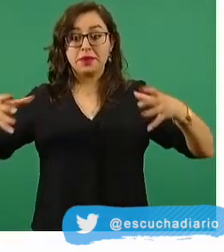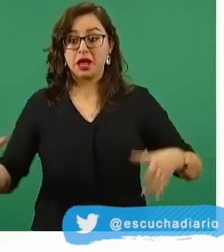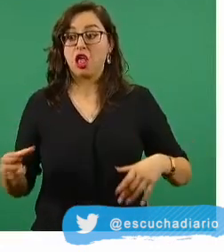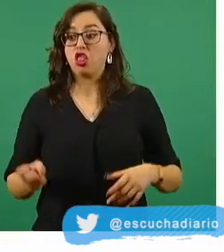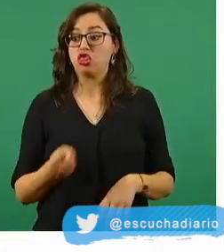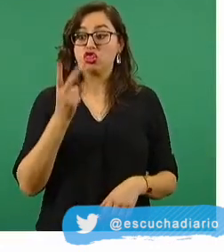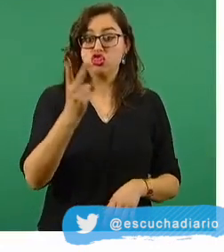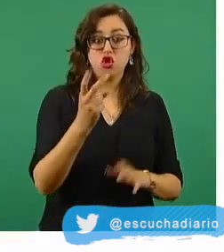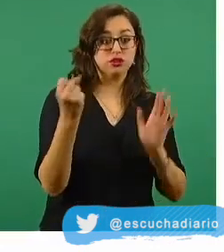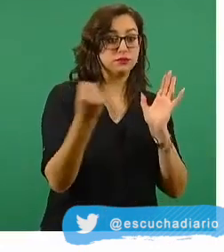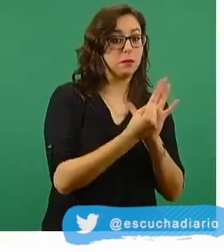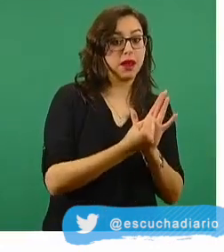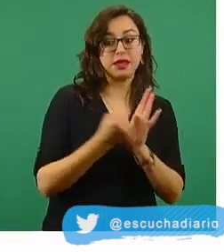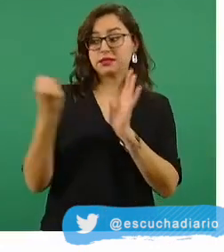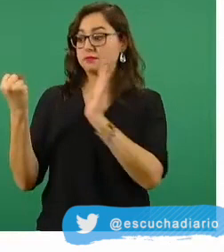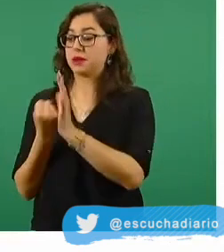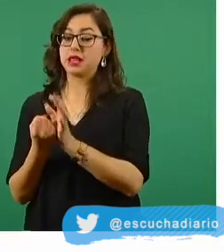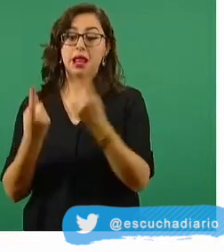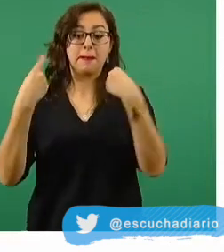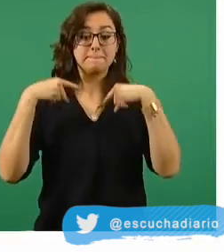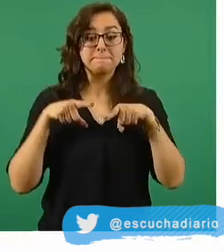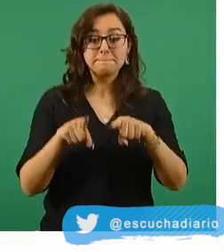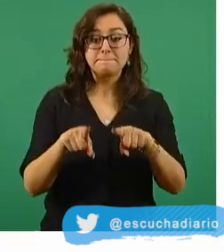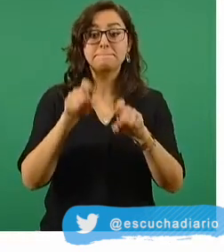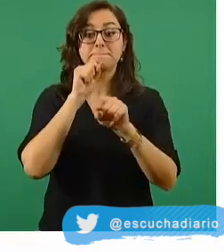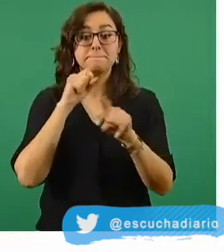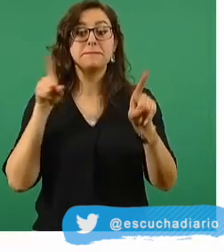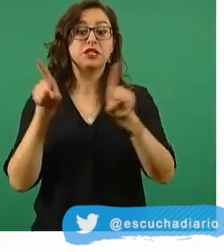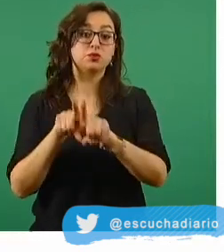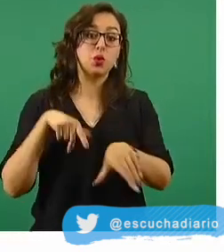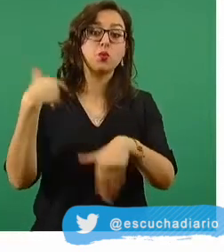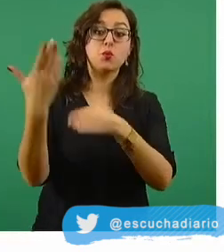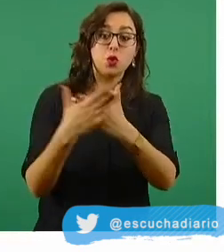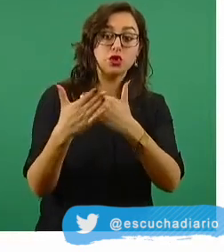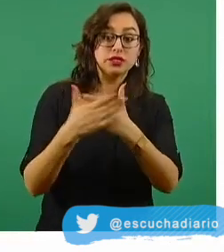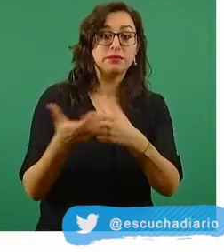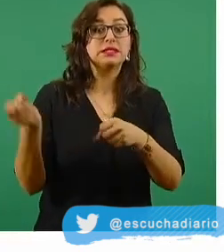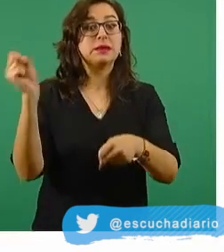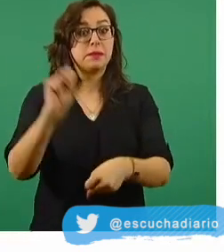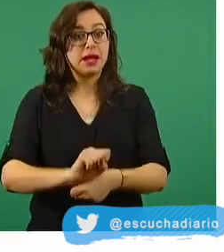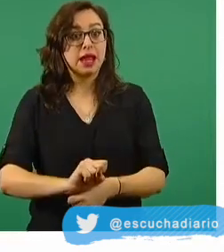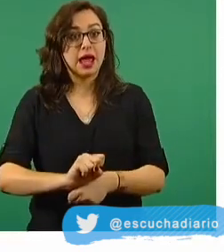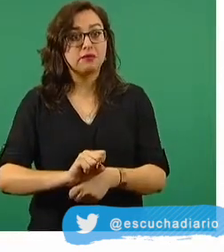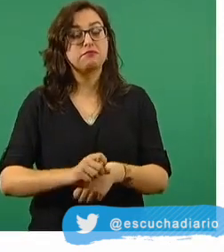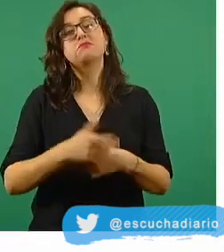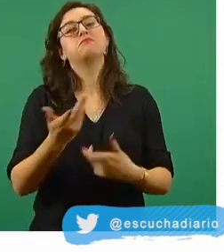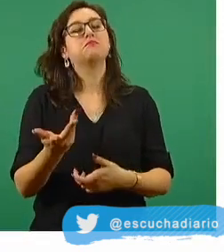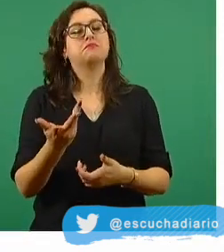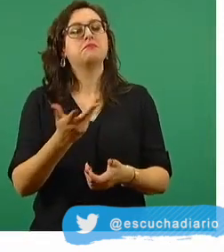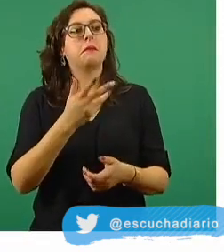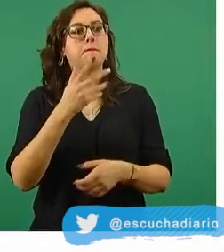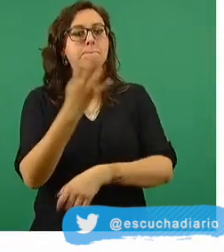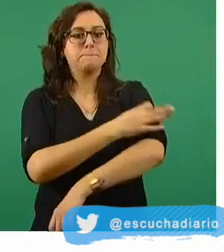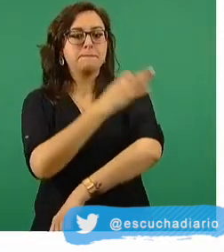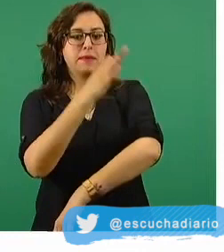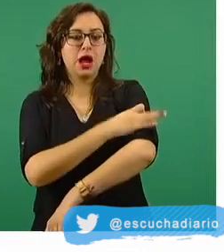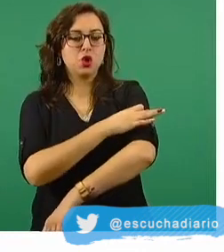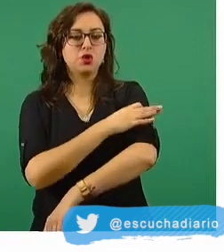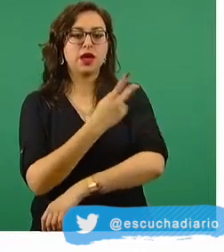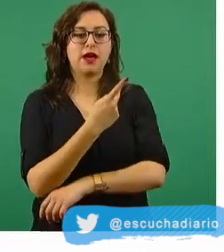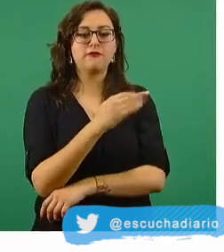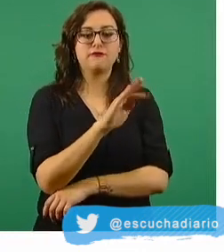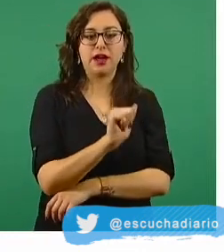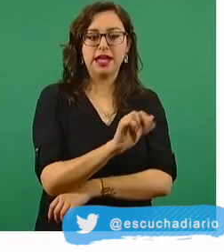tenemos ya en este momento, sino porque esto continuará en próximas semanas con siguientes también dotaciones, no solamente de la